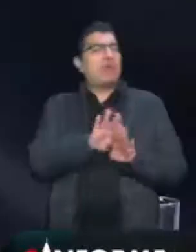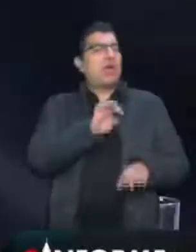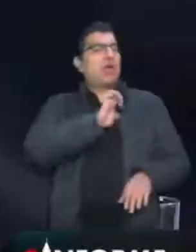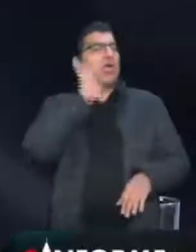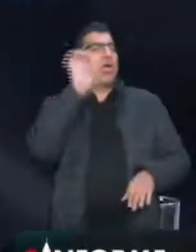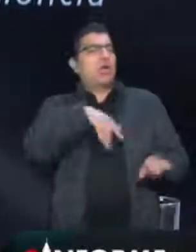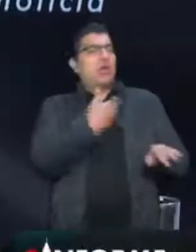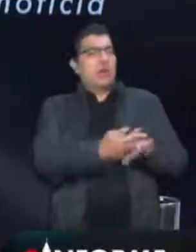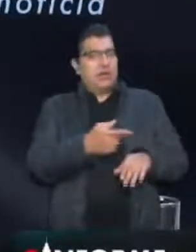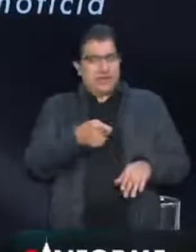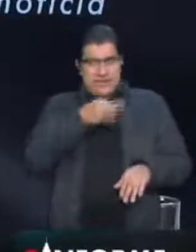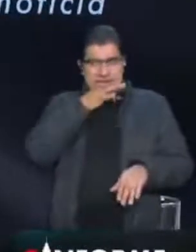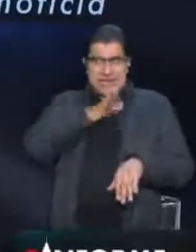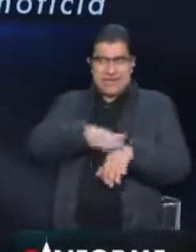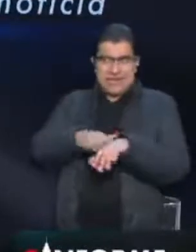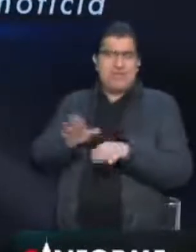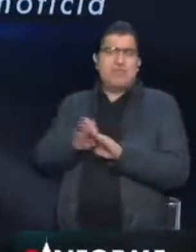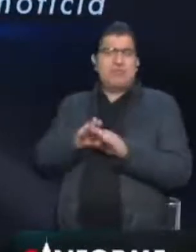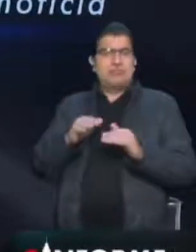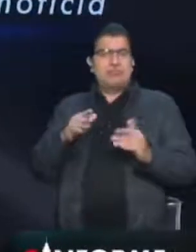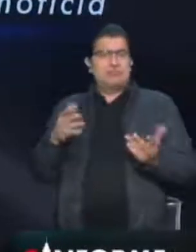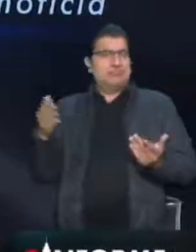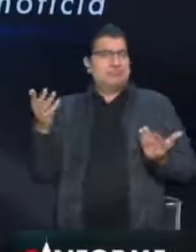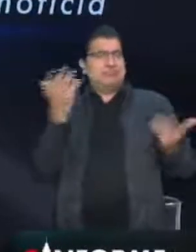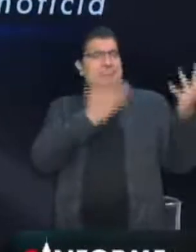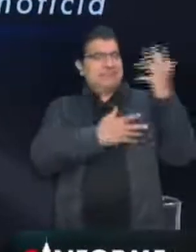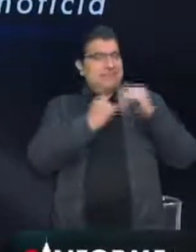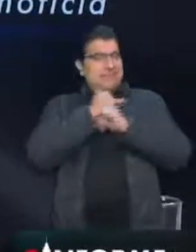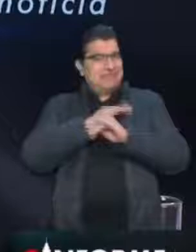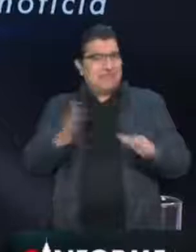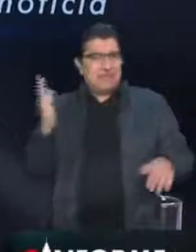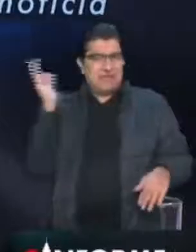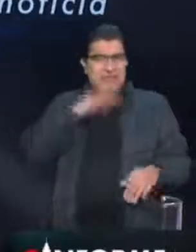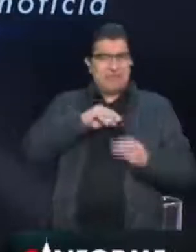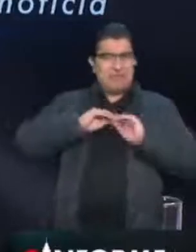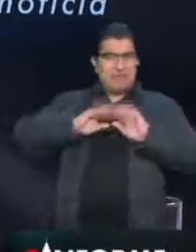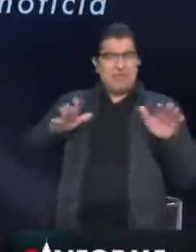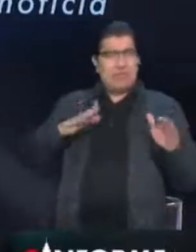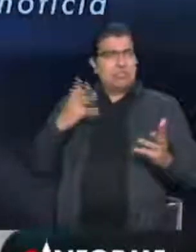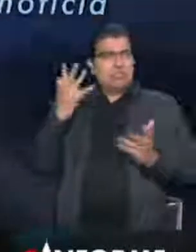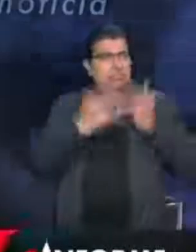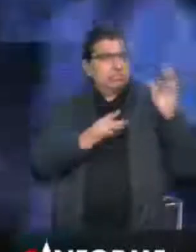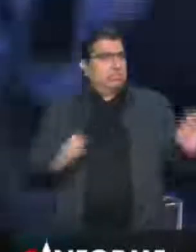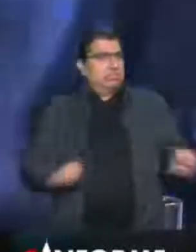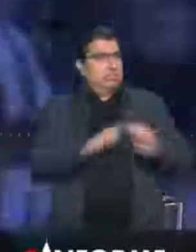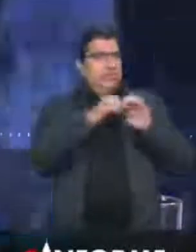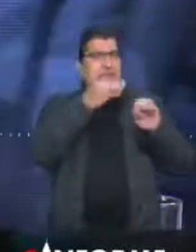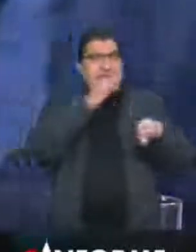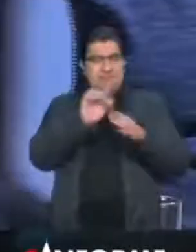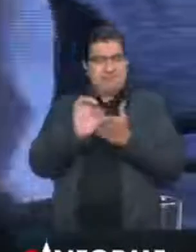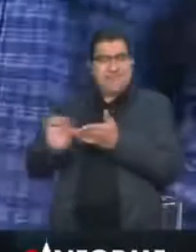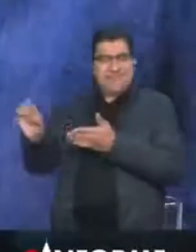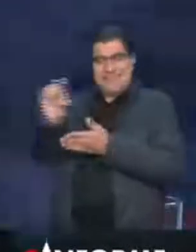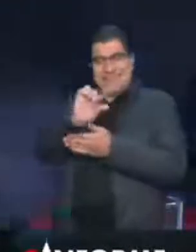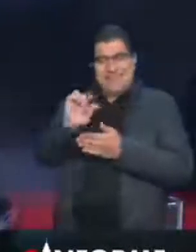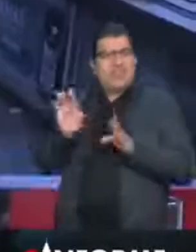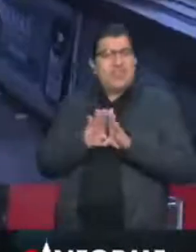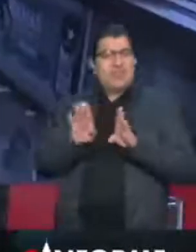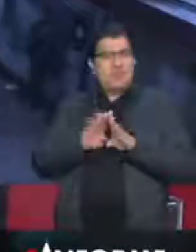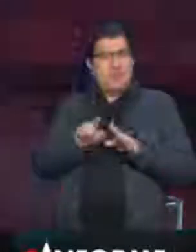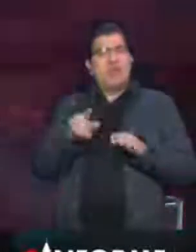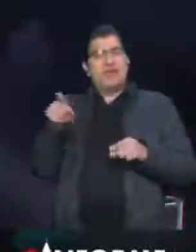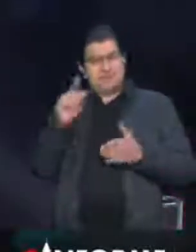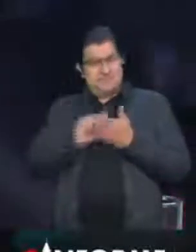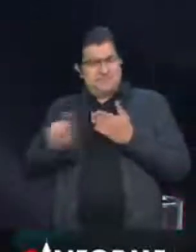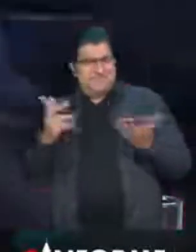exactamente, el intento es desestabilizar, desinformar y causar alarma, que es lo que tiene su tweet. Sí. Y por eso la comunidad en